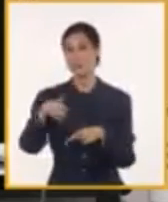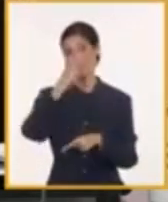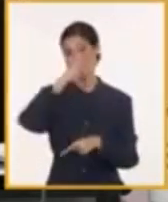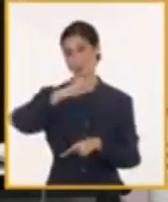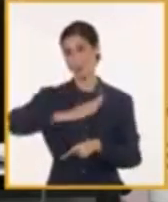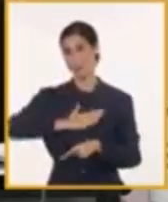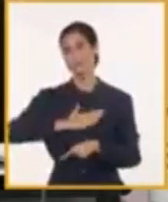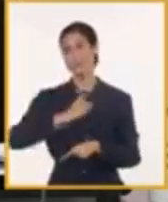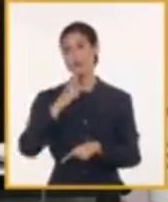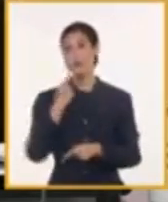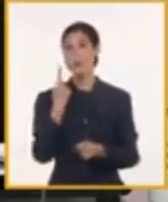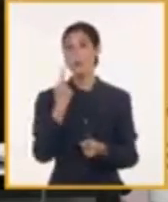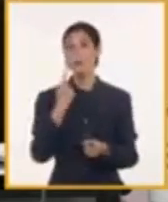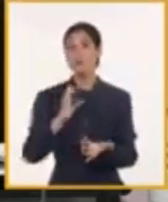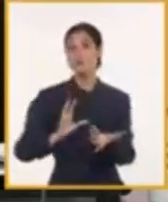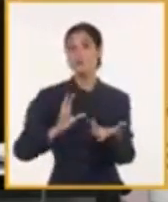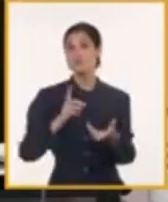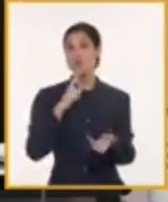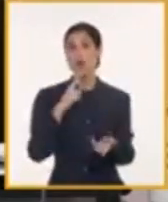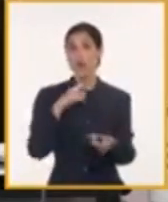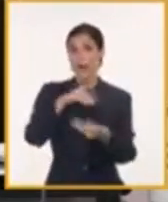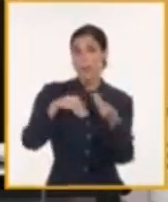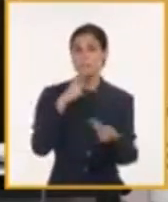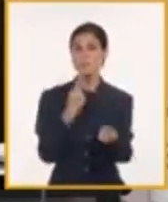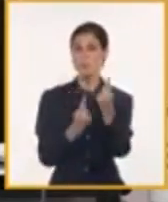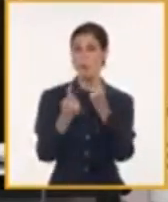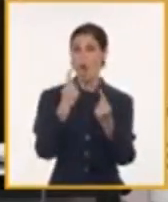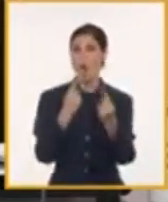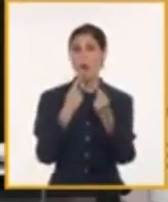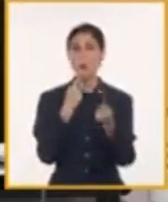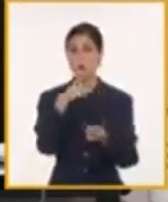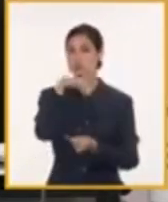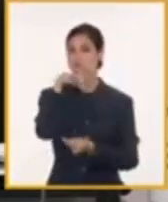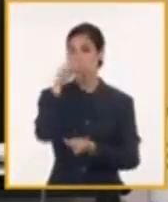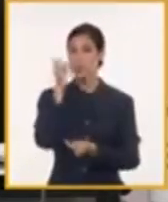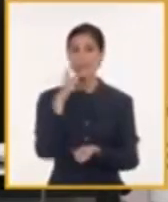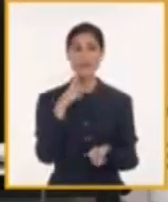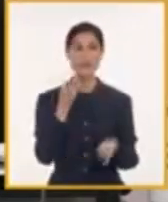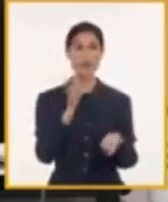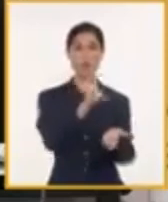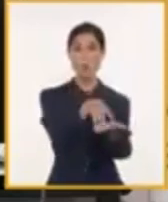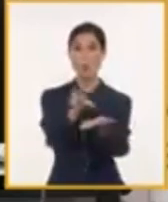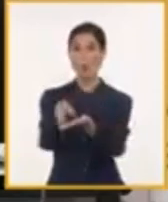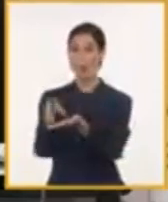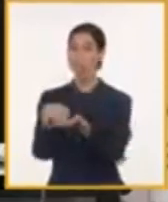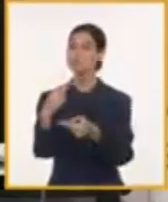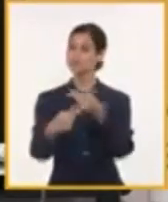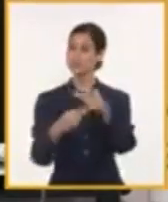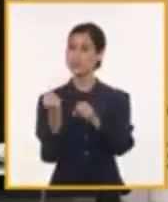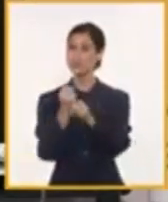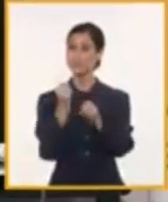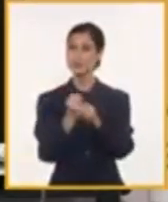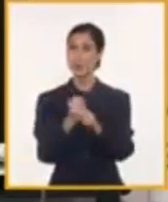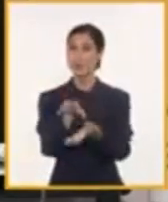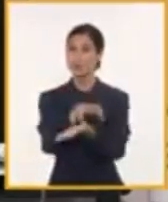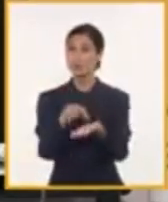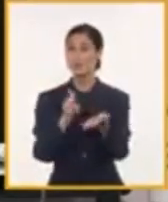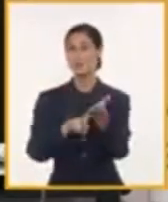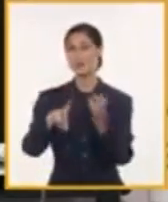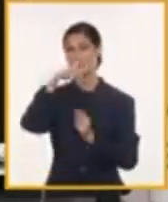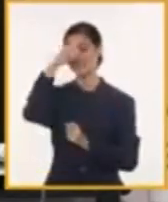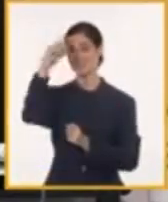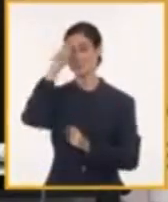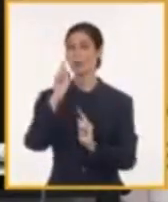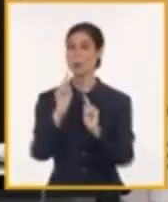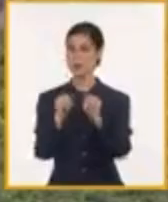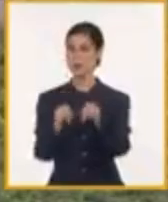Hay alternativa, hay búsqueda de soluciones en los territorios. Un ejemplo es lo que se hace en Santi Espíritu con el tema de la